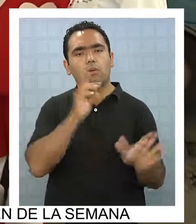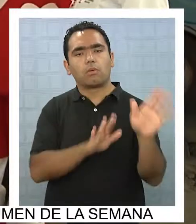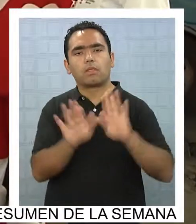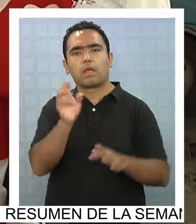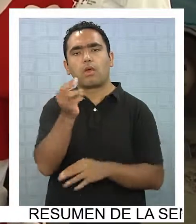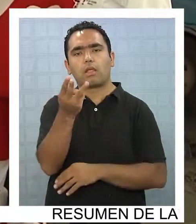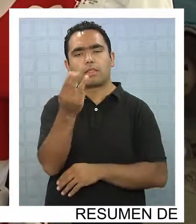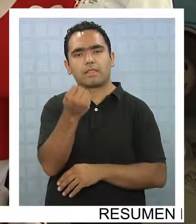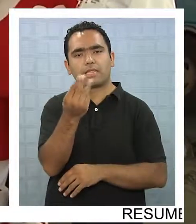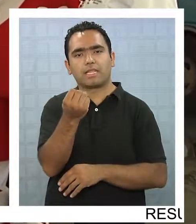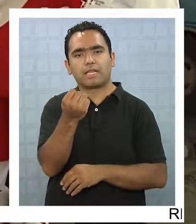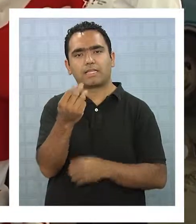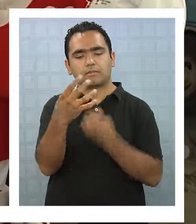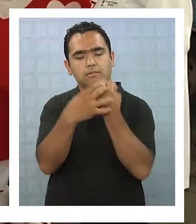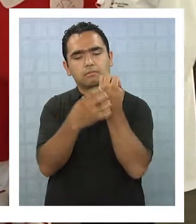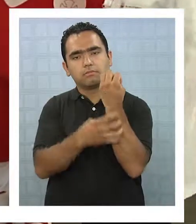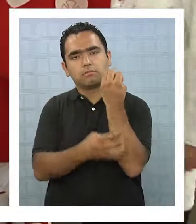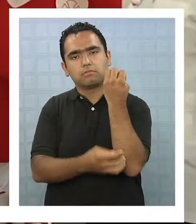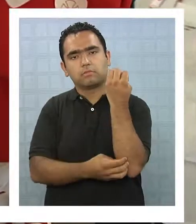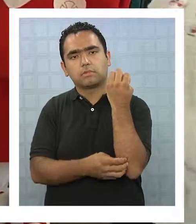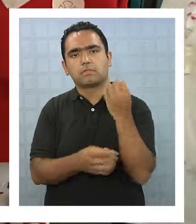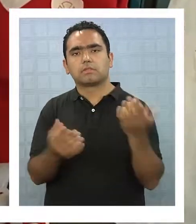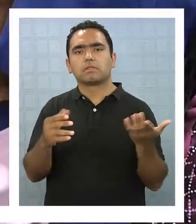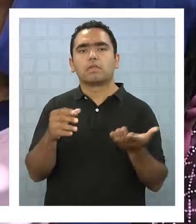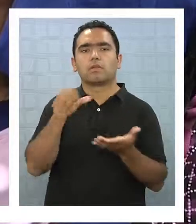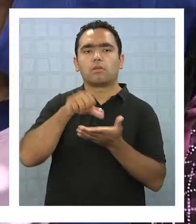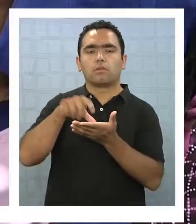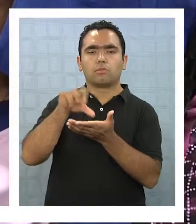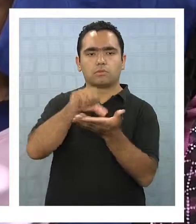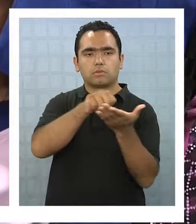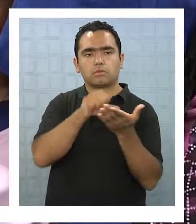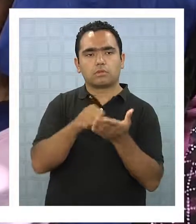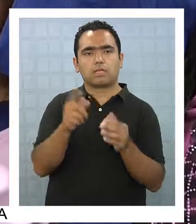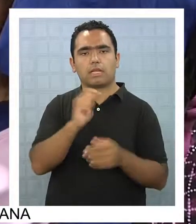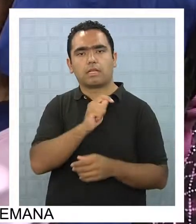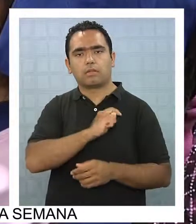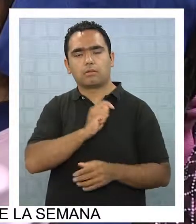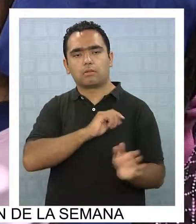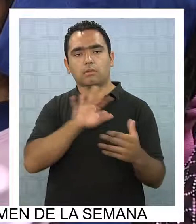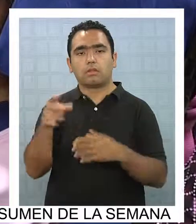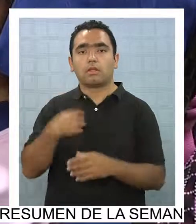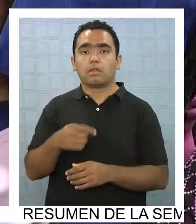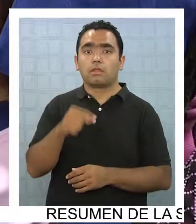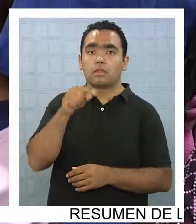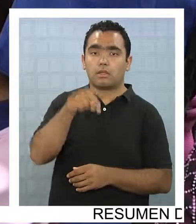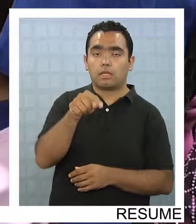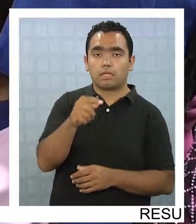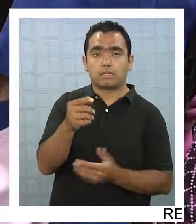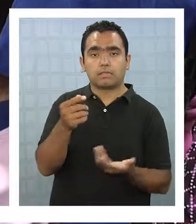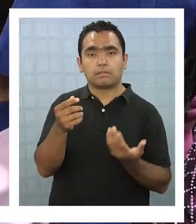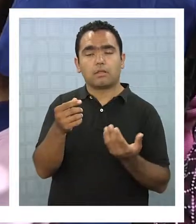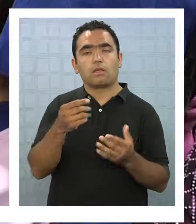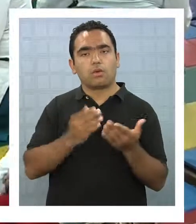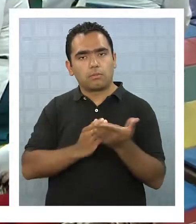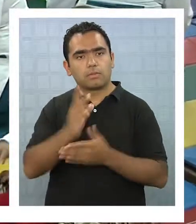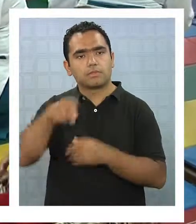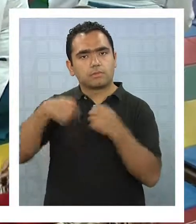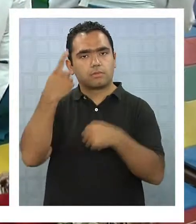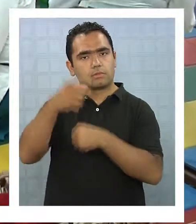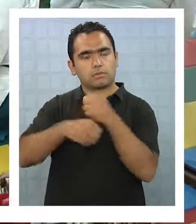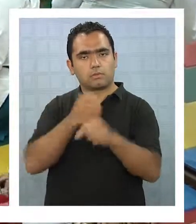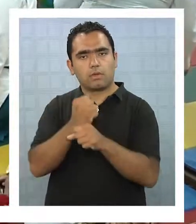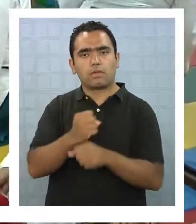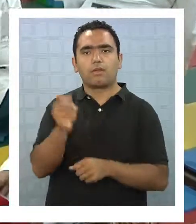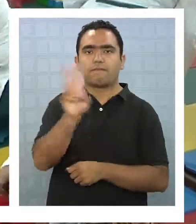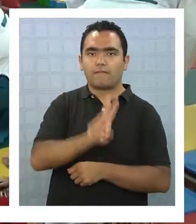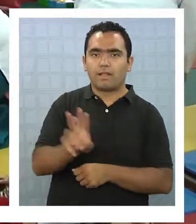centros Teletón. Para el año 2015 debería instalarse el centro Teletón número 14 en Valdivia, lo que sin duda